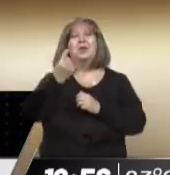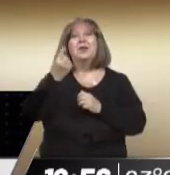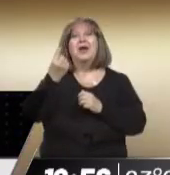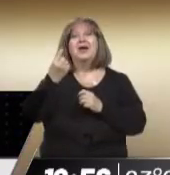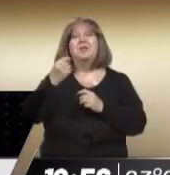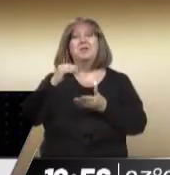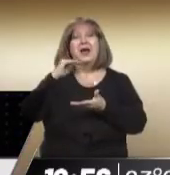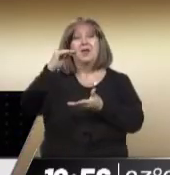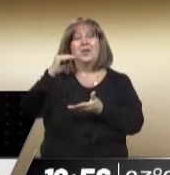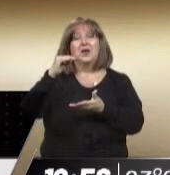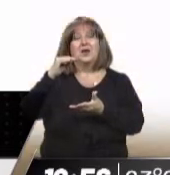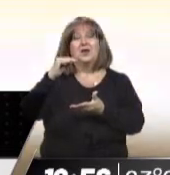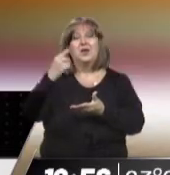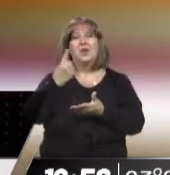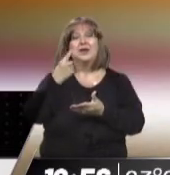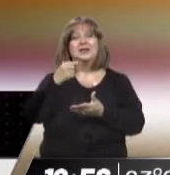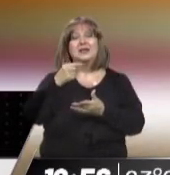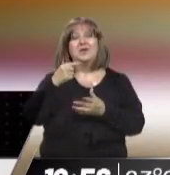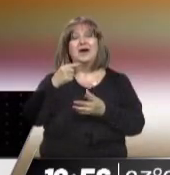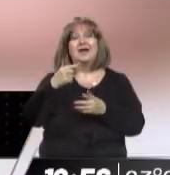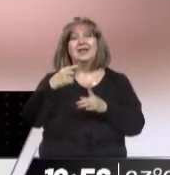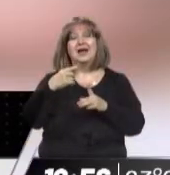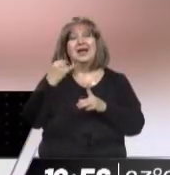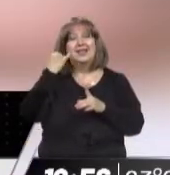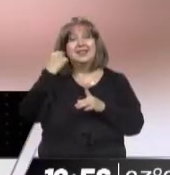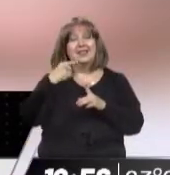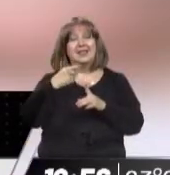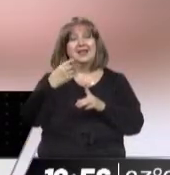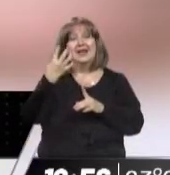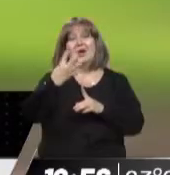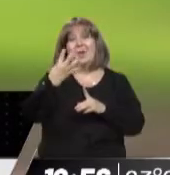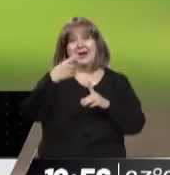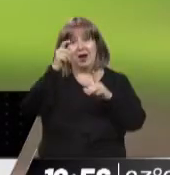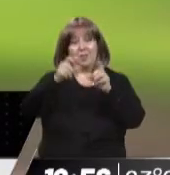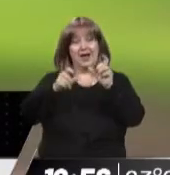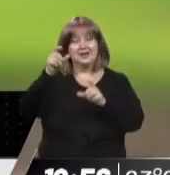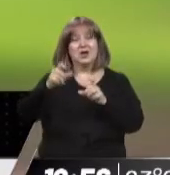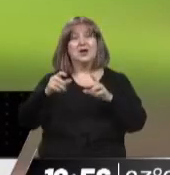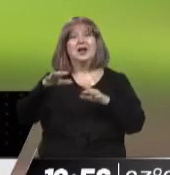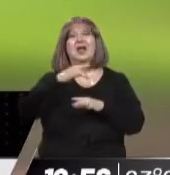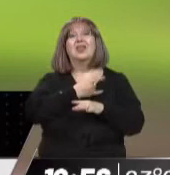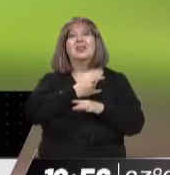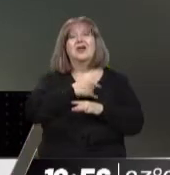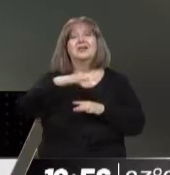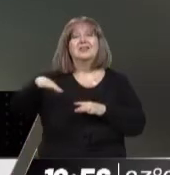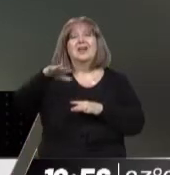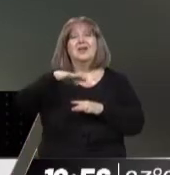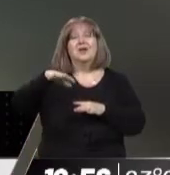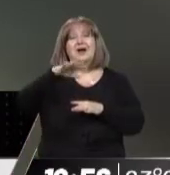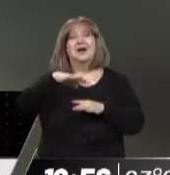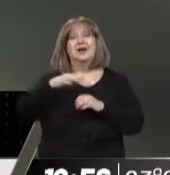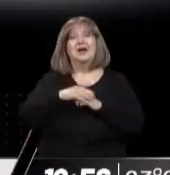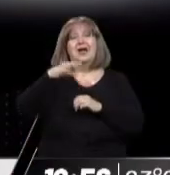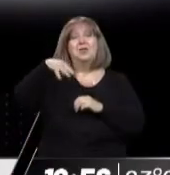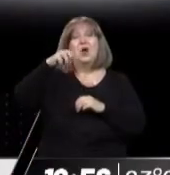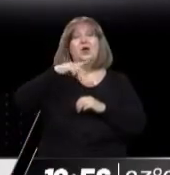son una semana de cabaña, con parque de agua hasta 4 personas, el complejo americano, el Monte